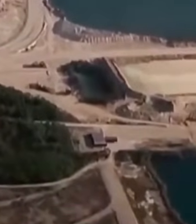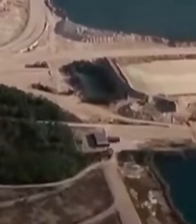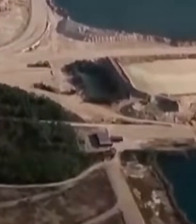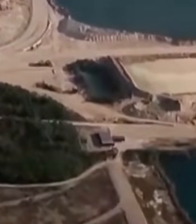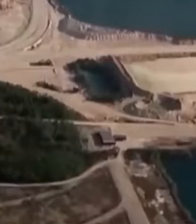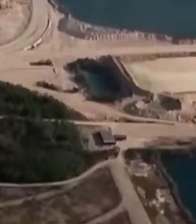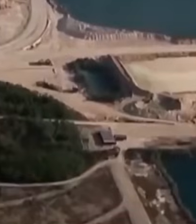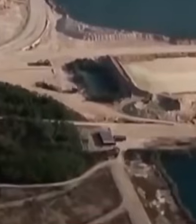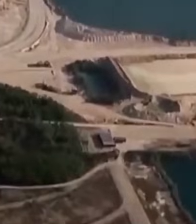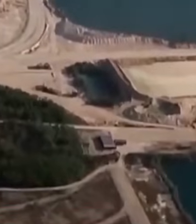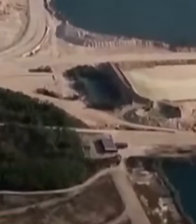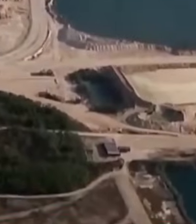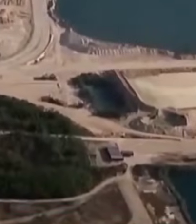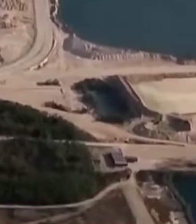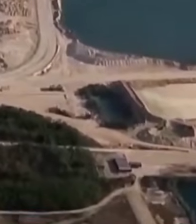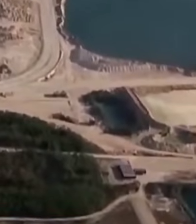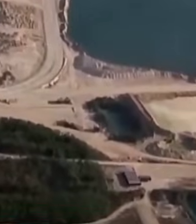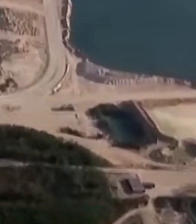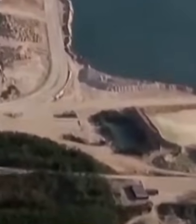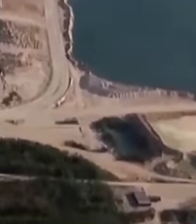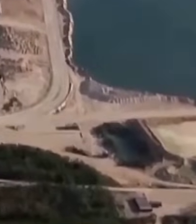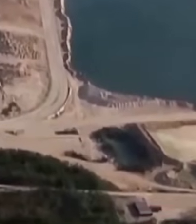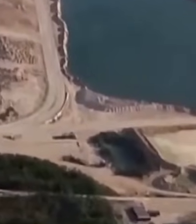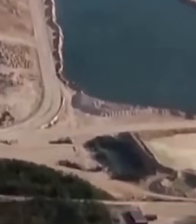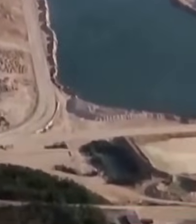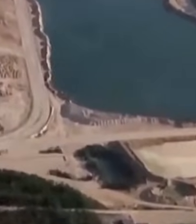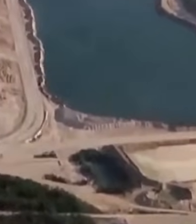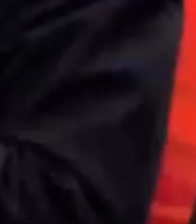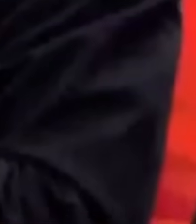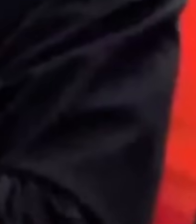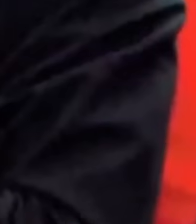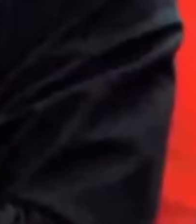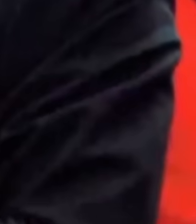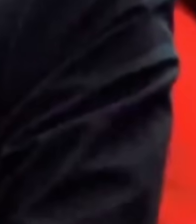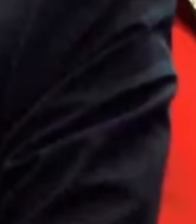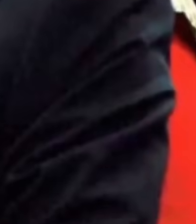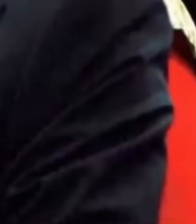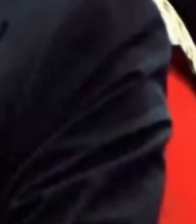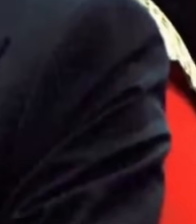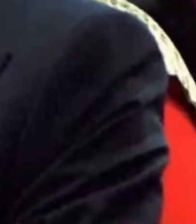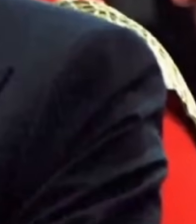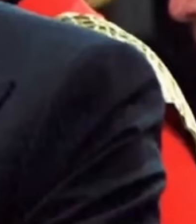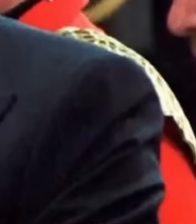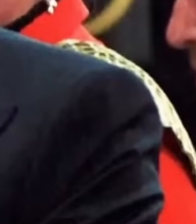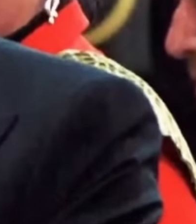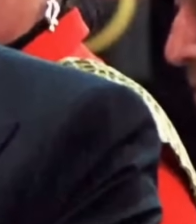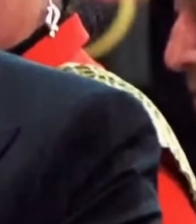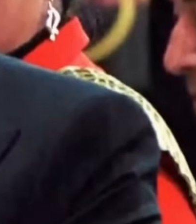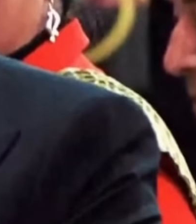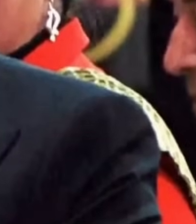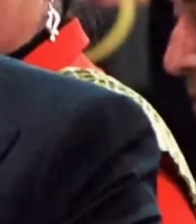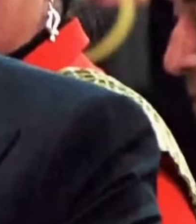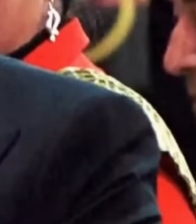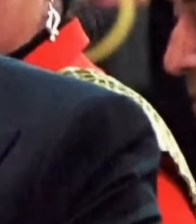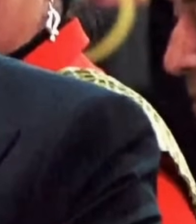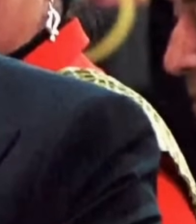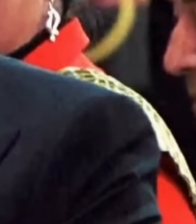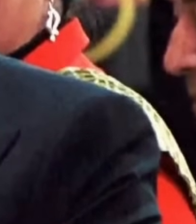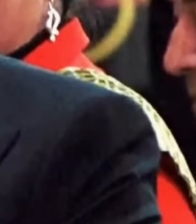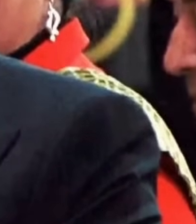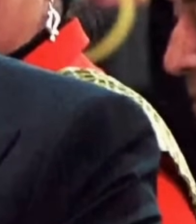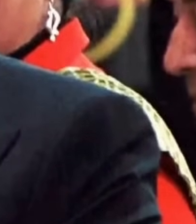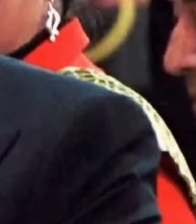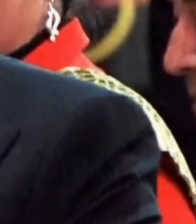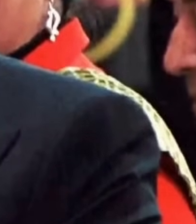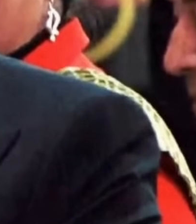suman 1.251 hectáreas de superficie. El 30 de noviembre del 2000, un día antes de culminar la administración